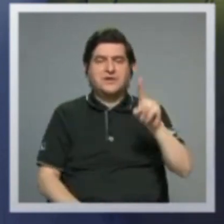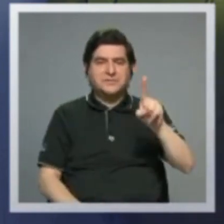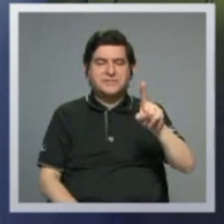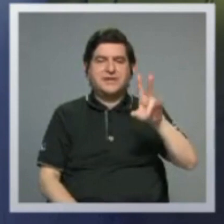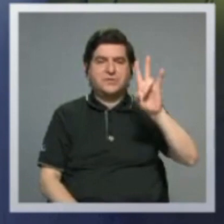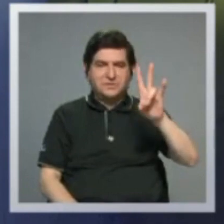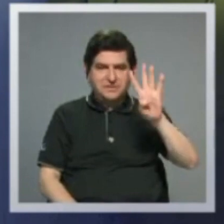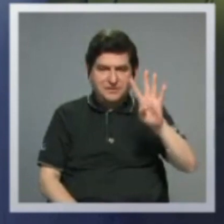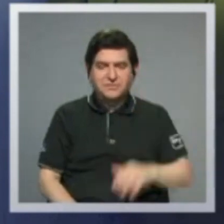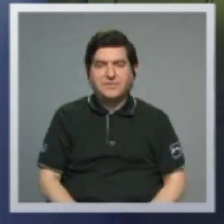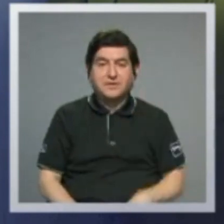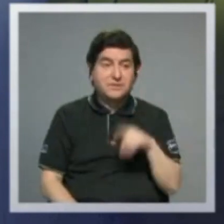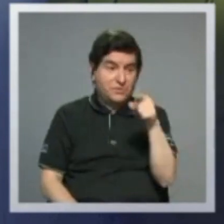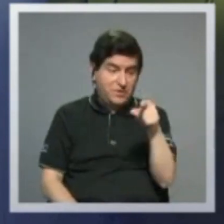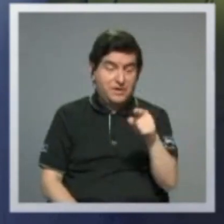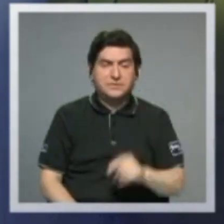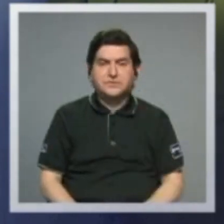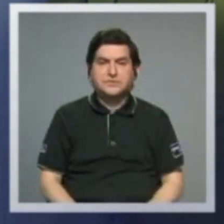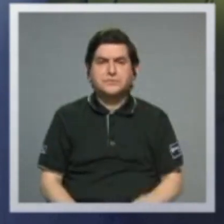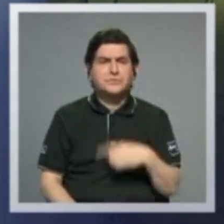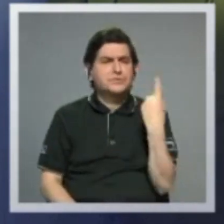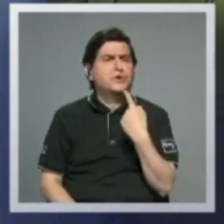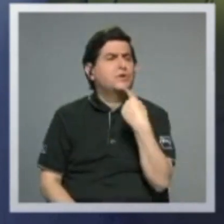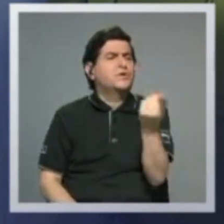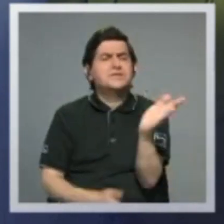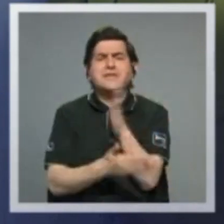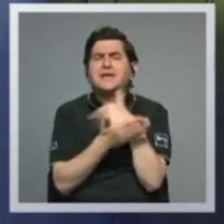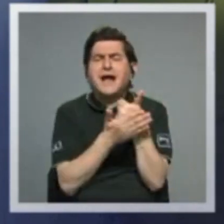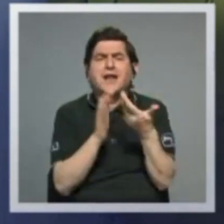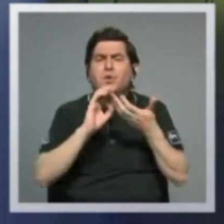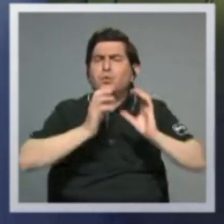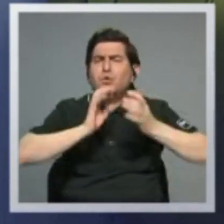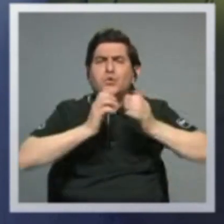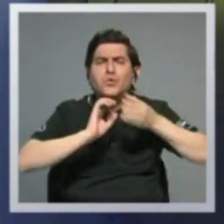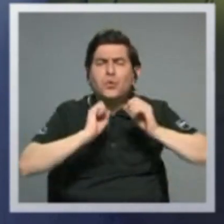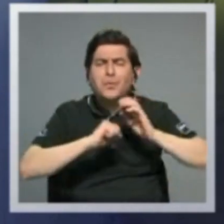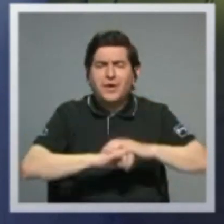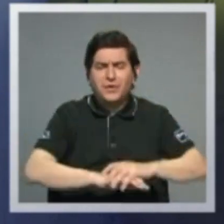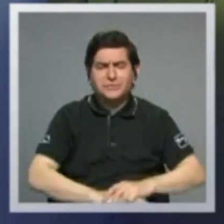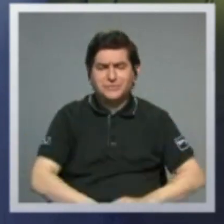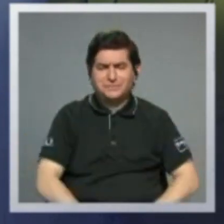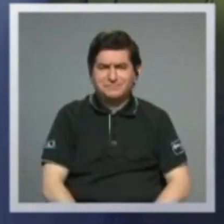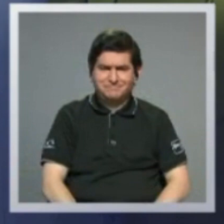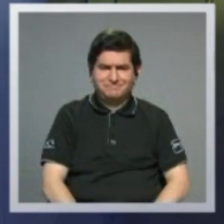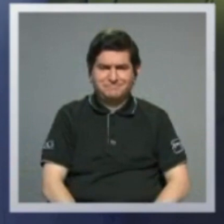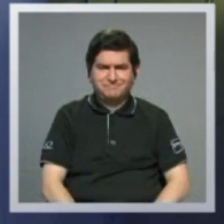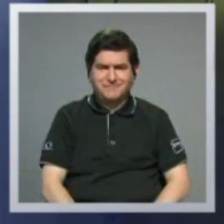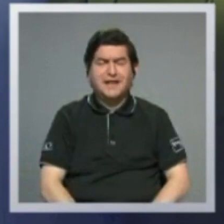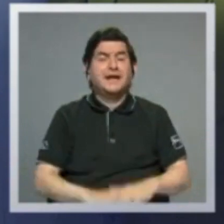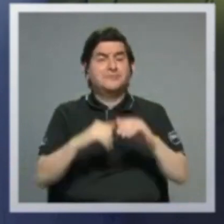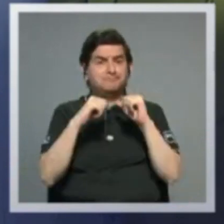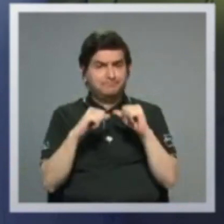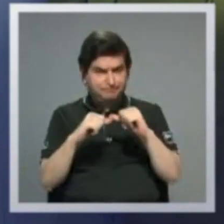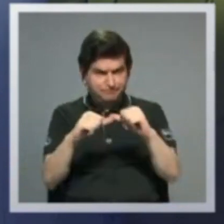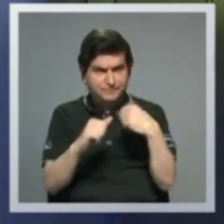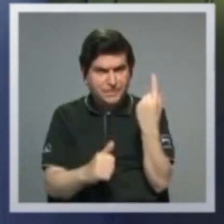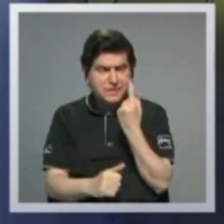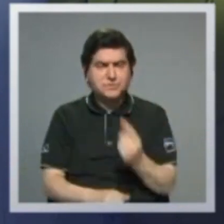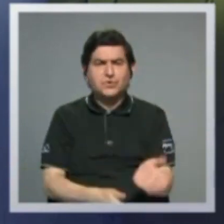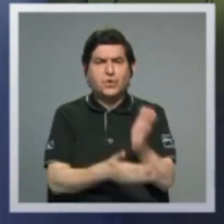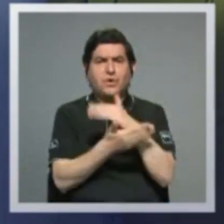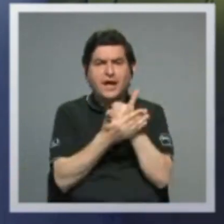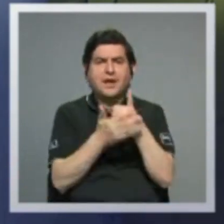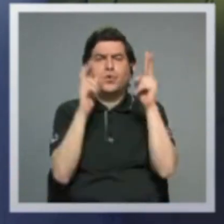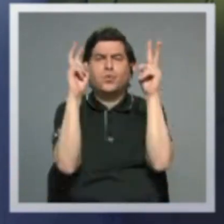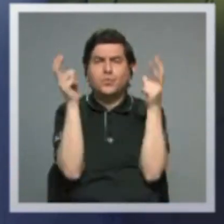Entonces, esto simplemente para mencionar algunos de los datos y continuando nada más con algunos de